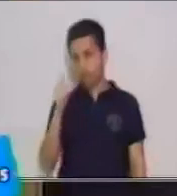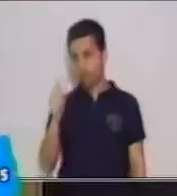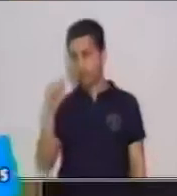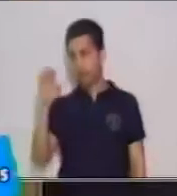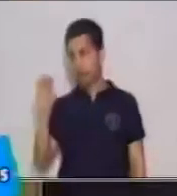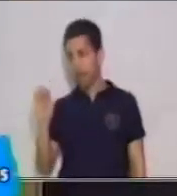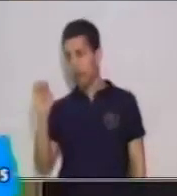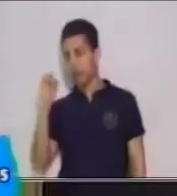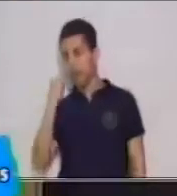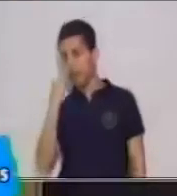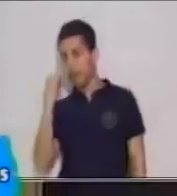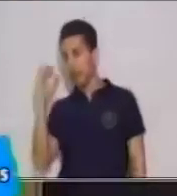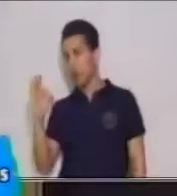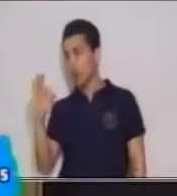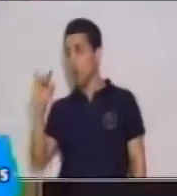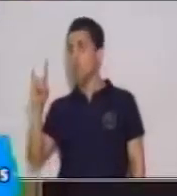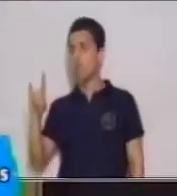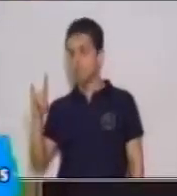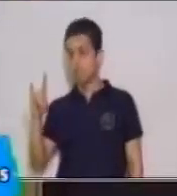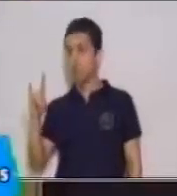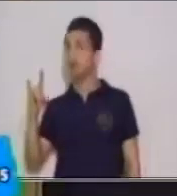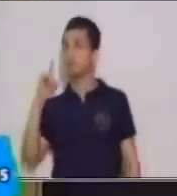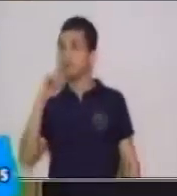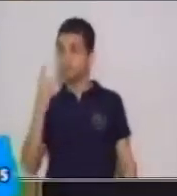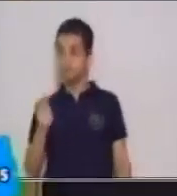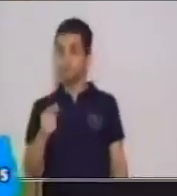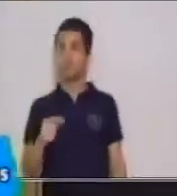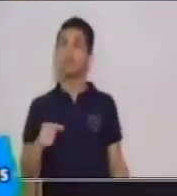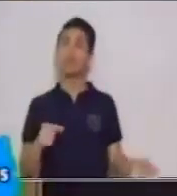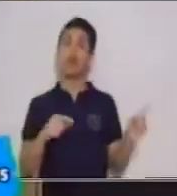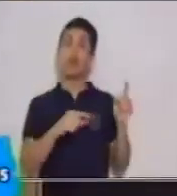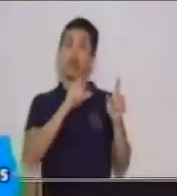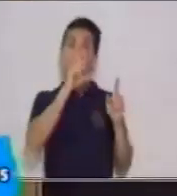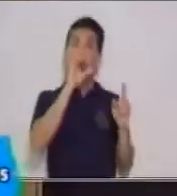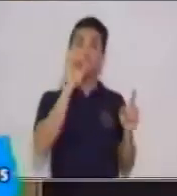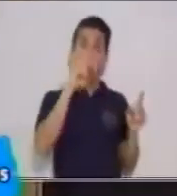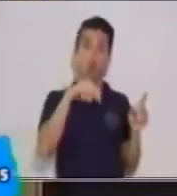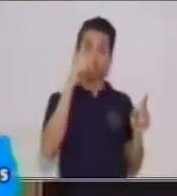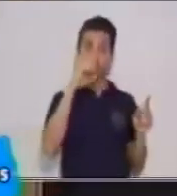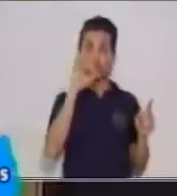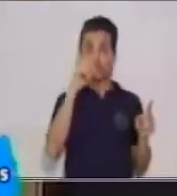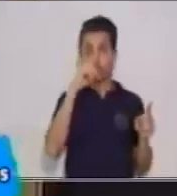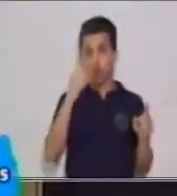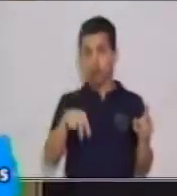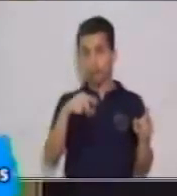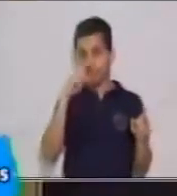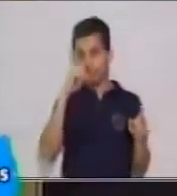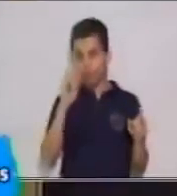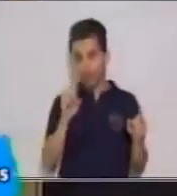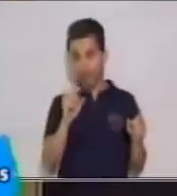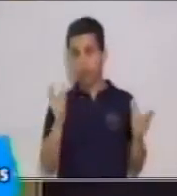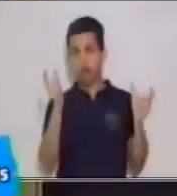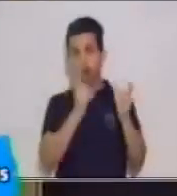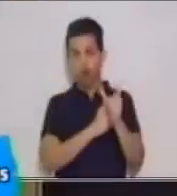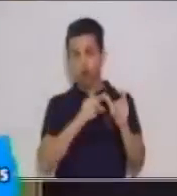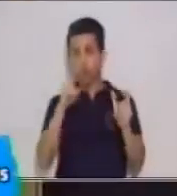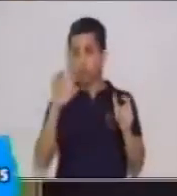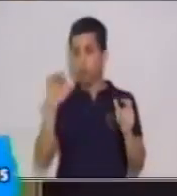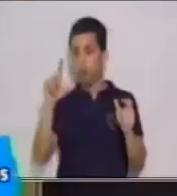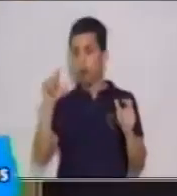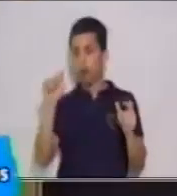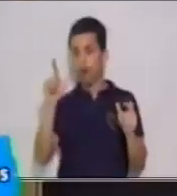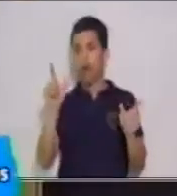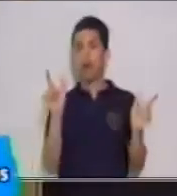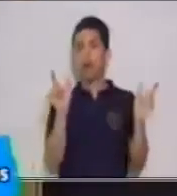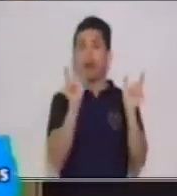se une la consonante con la vocal, se forman sílabas. Por ejemplo, para la